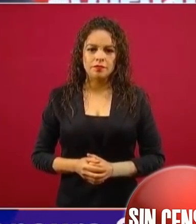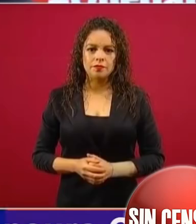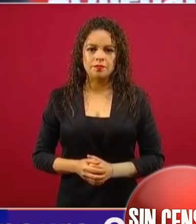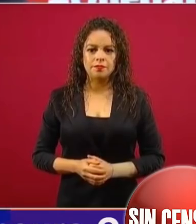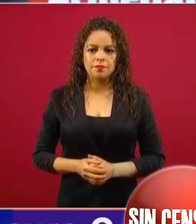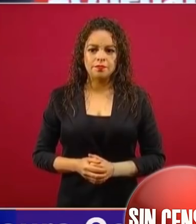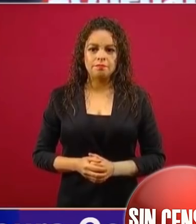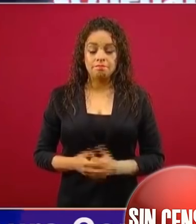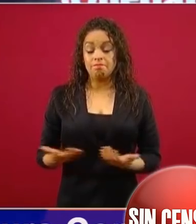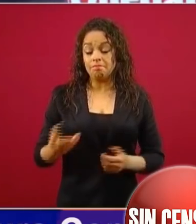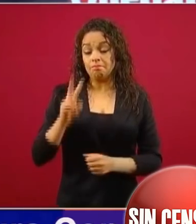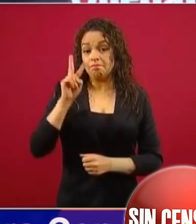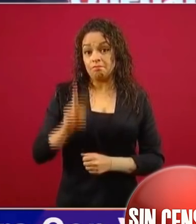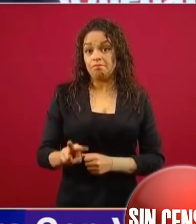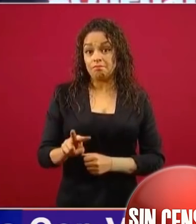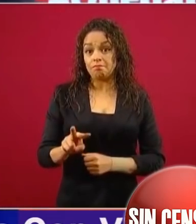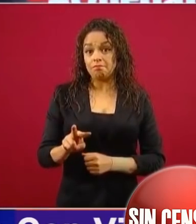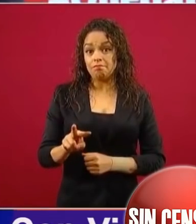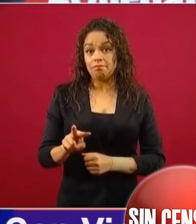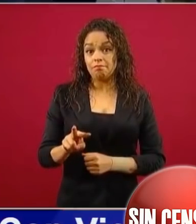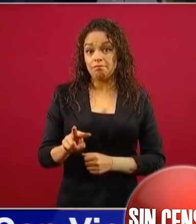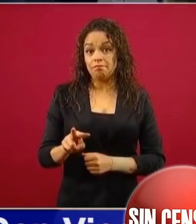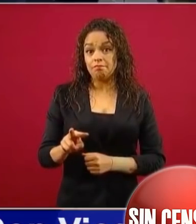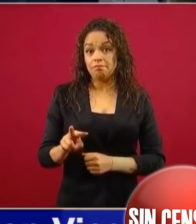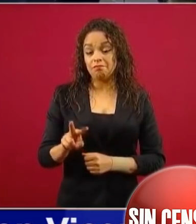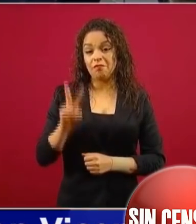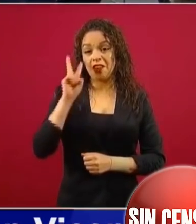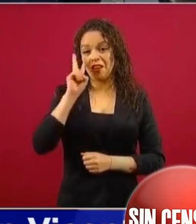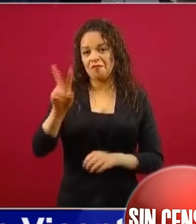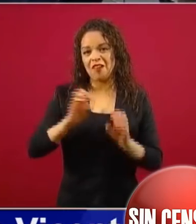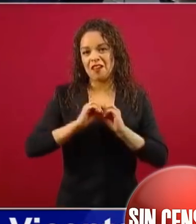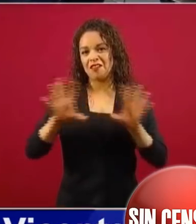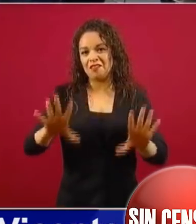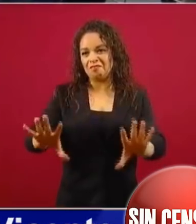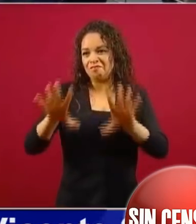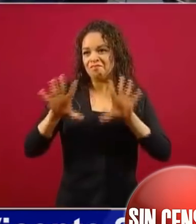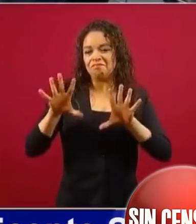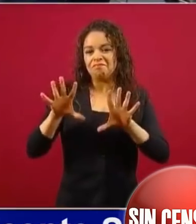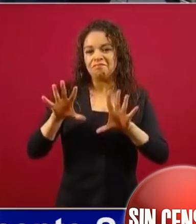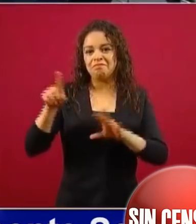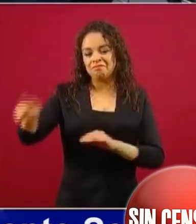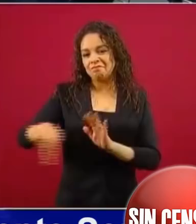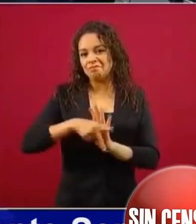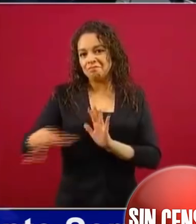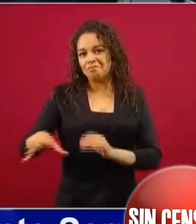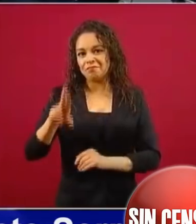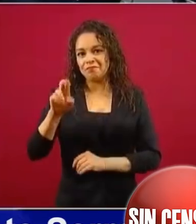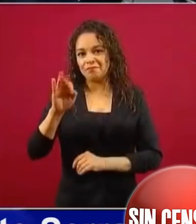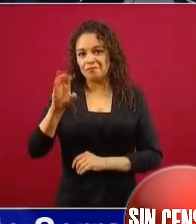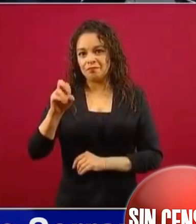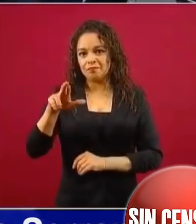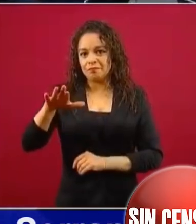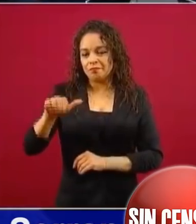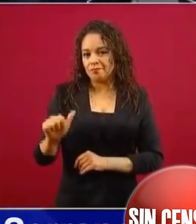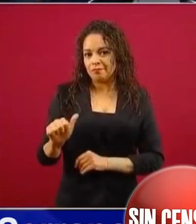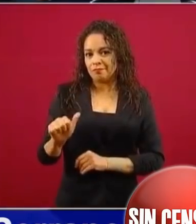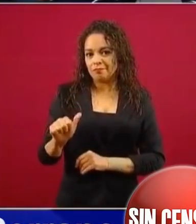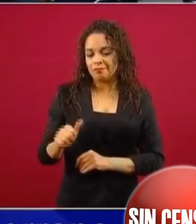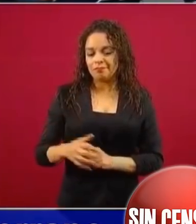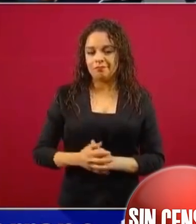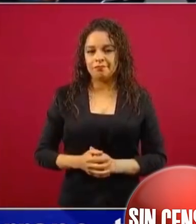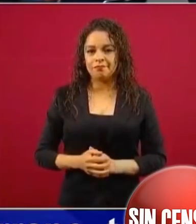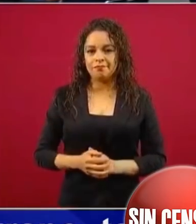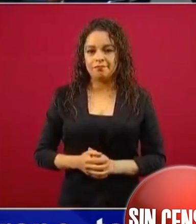es notorio el caso del Reforma con el doctor Hugo López-Gatell. En